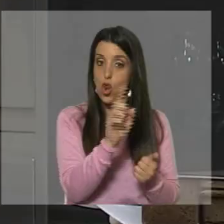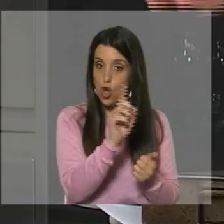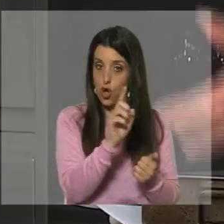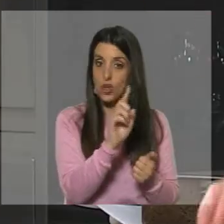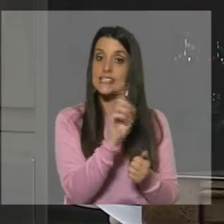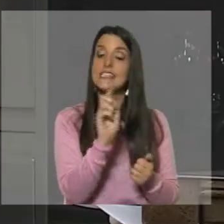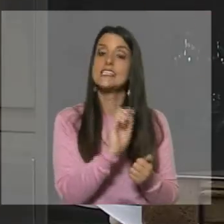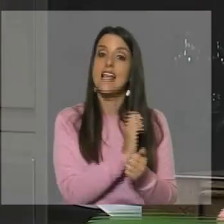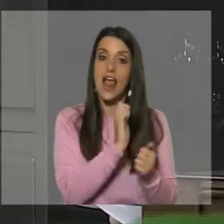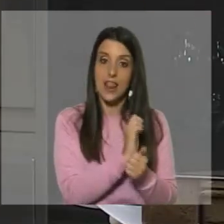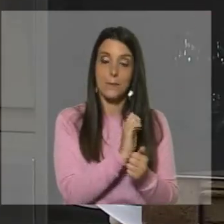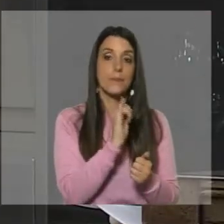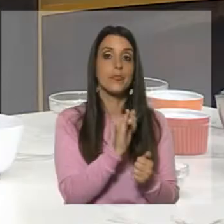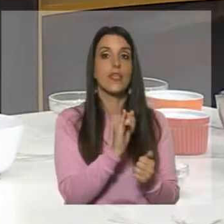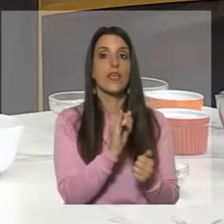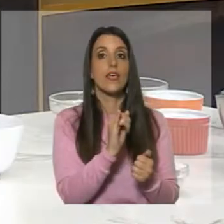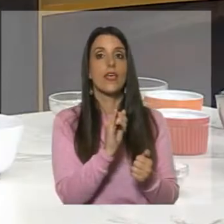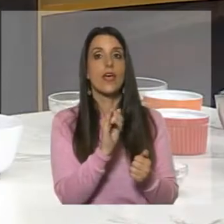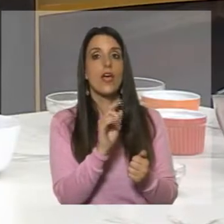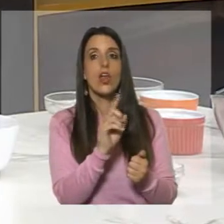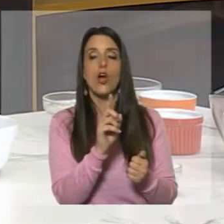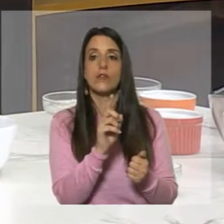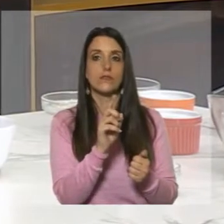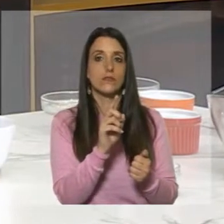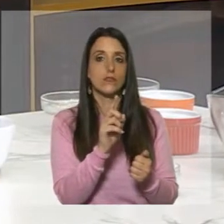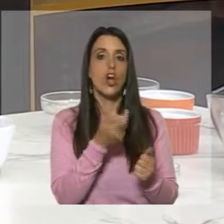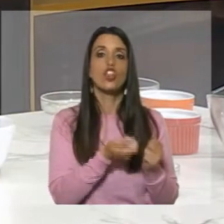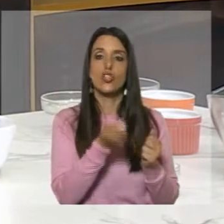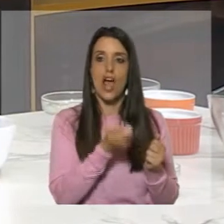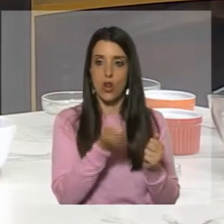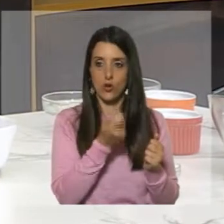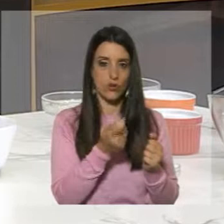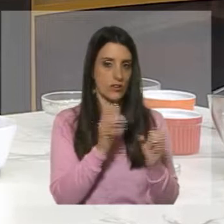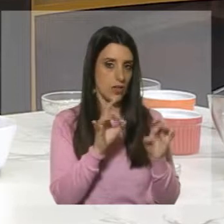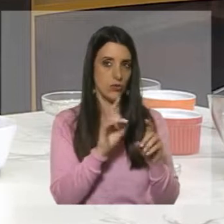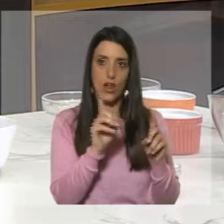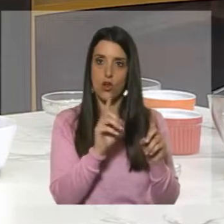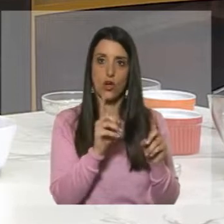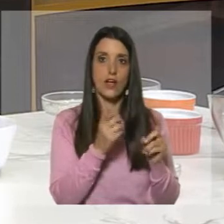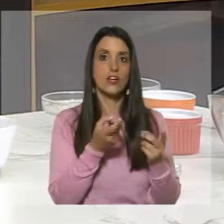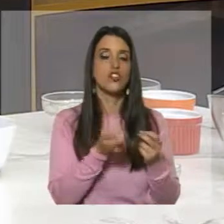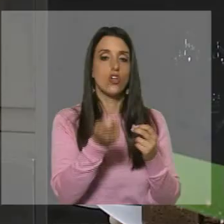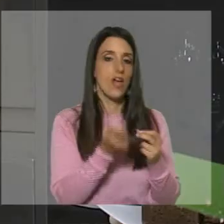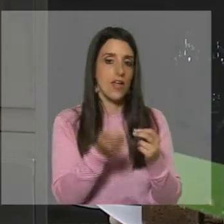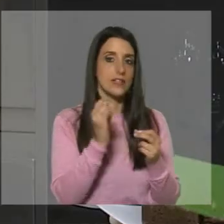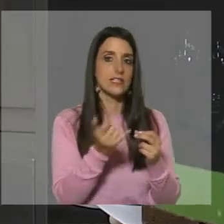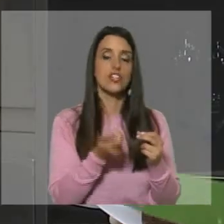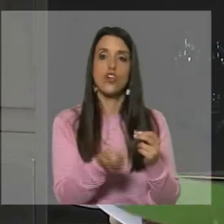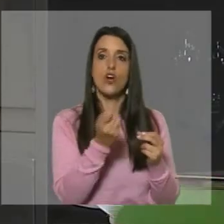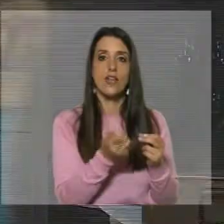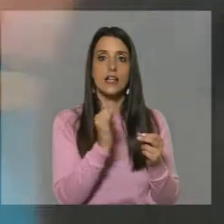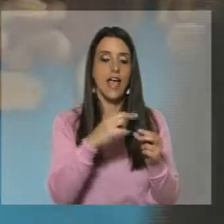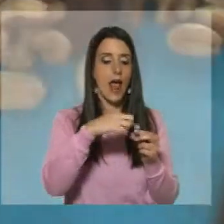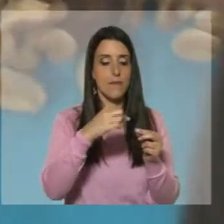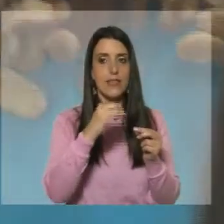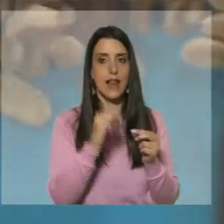el que o el tostadito? Sí, claro. Sí, el maní no lo pongas crudo. ¿No crudo? No crudo, tiene que estar tostado. Tostado. ¿Y las almendras? Sí,